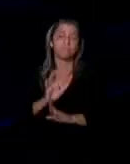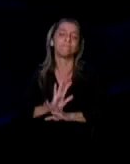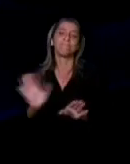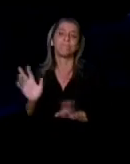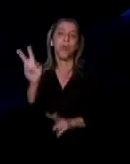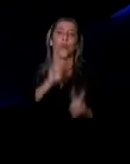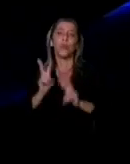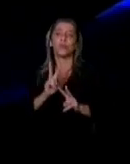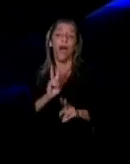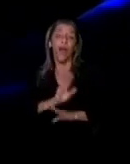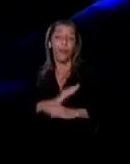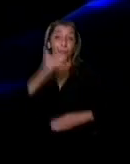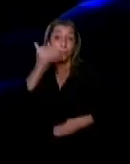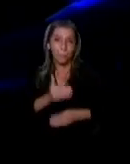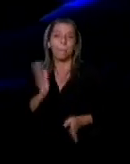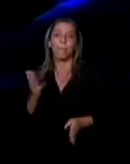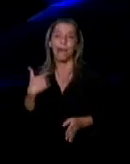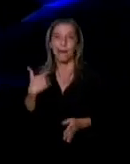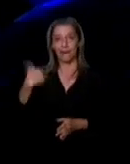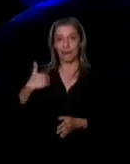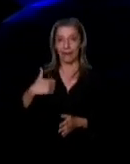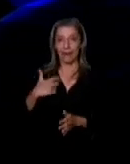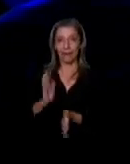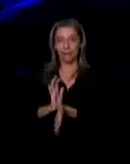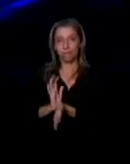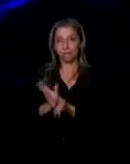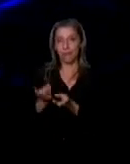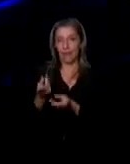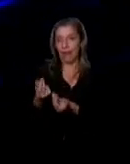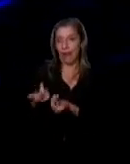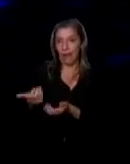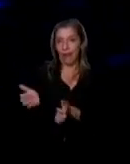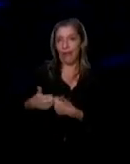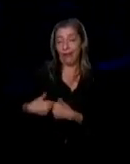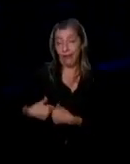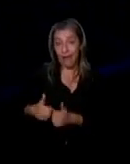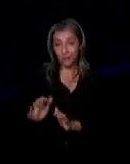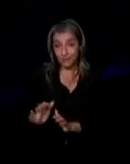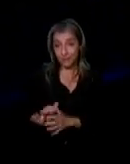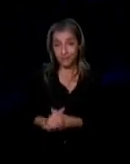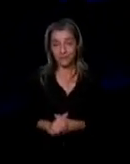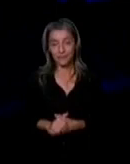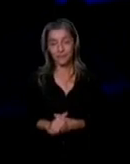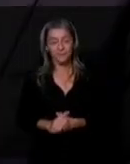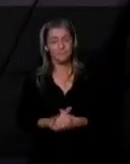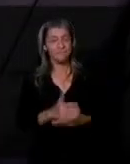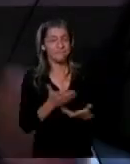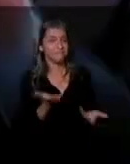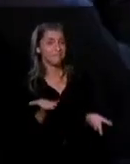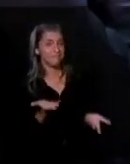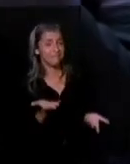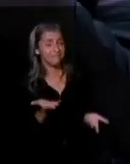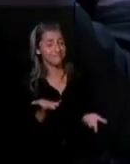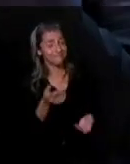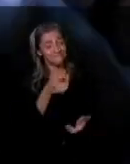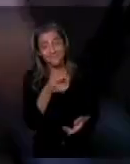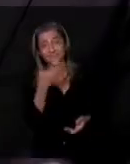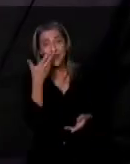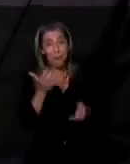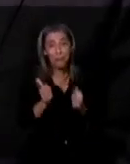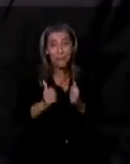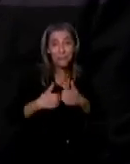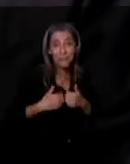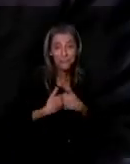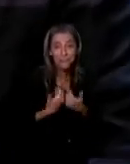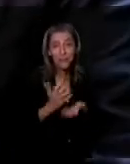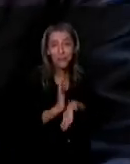guarida fiscal mi le mira guarida fiscal de qué hablas